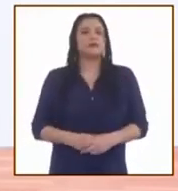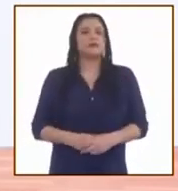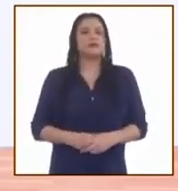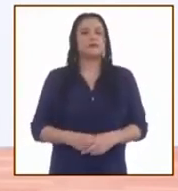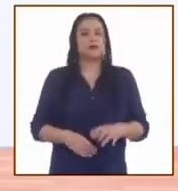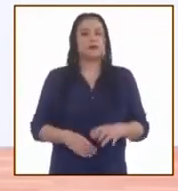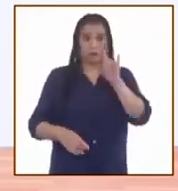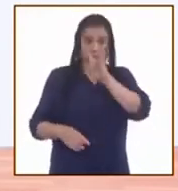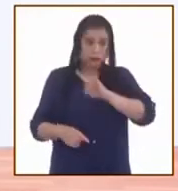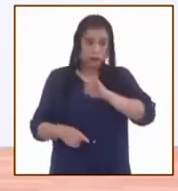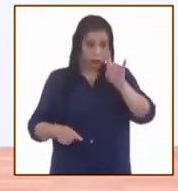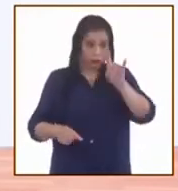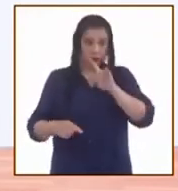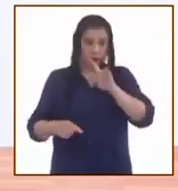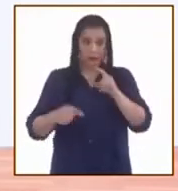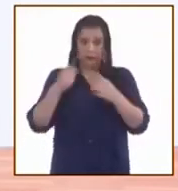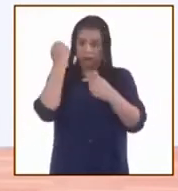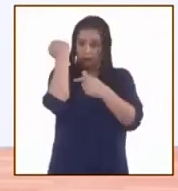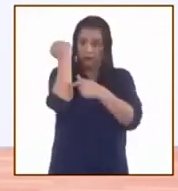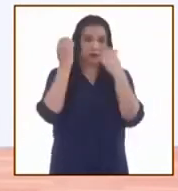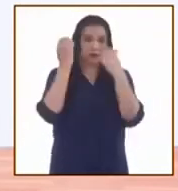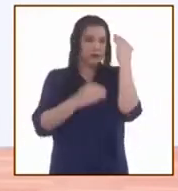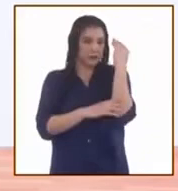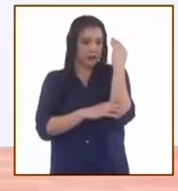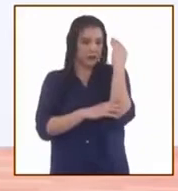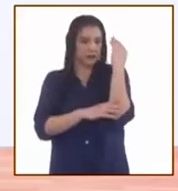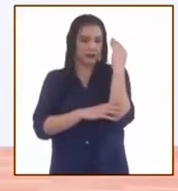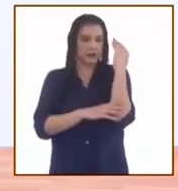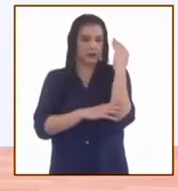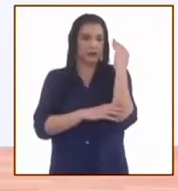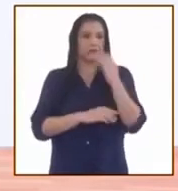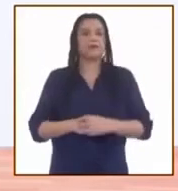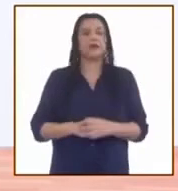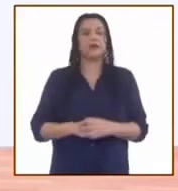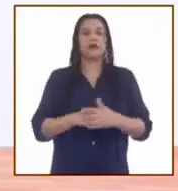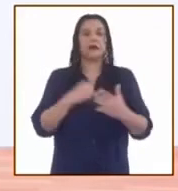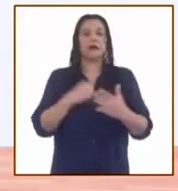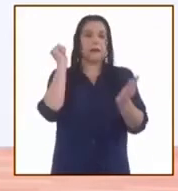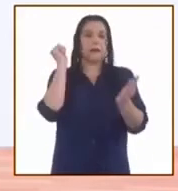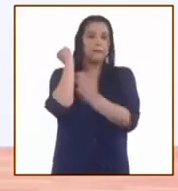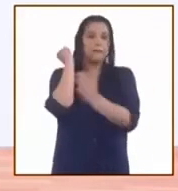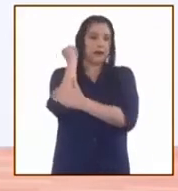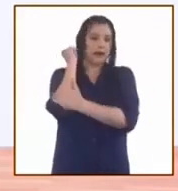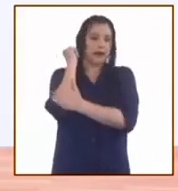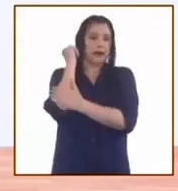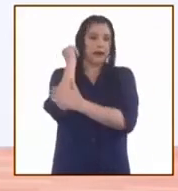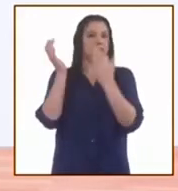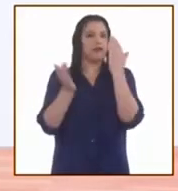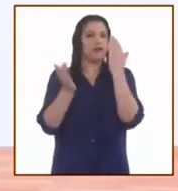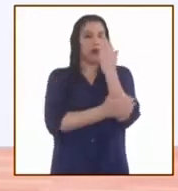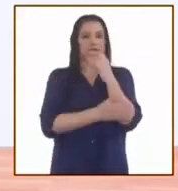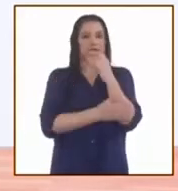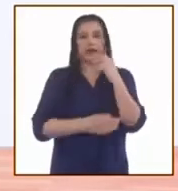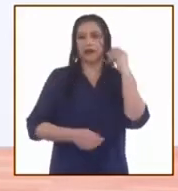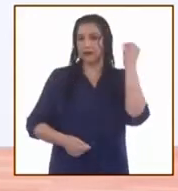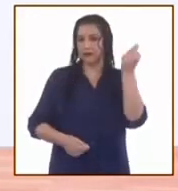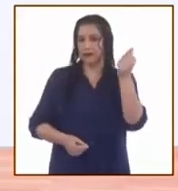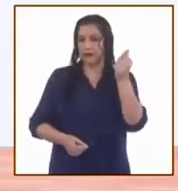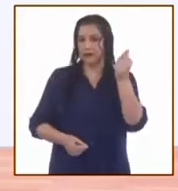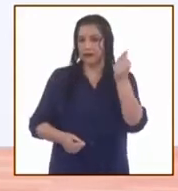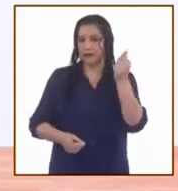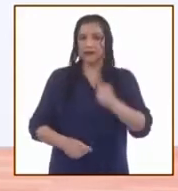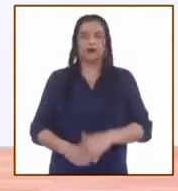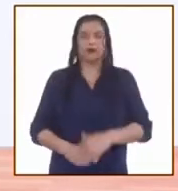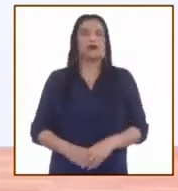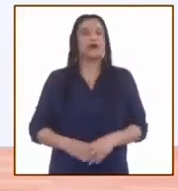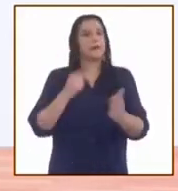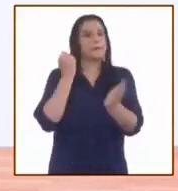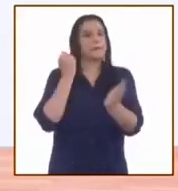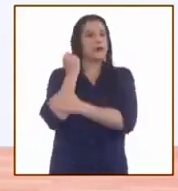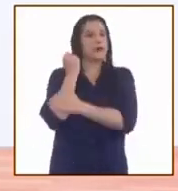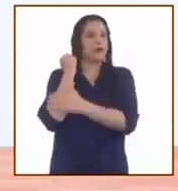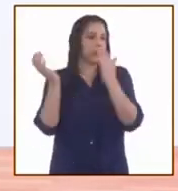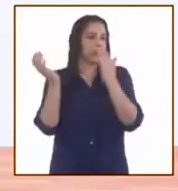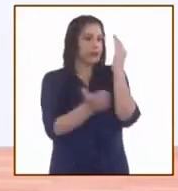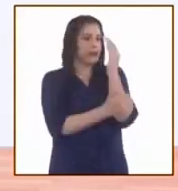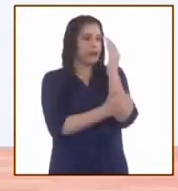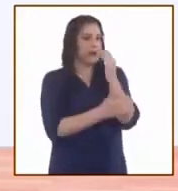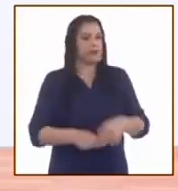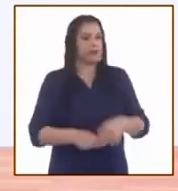a utilizar los antebrazos. Pego afuera, chasquido, otra vez. Pego